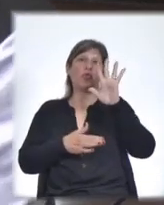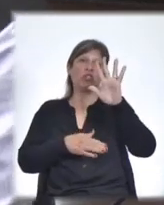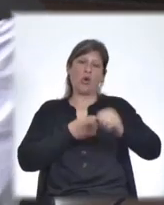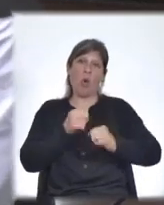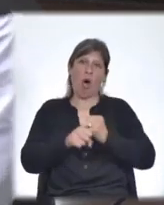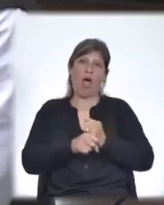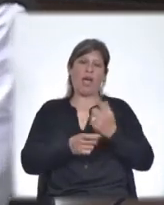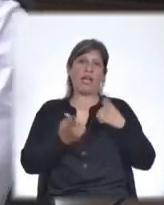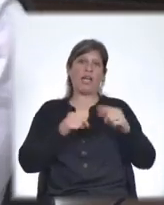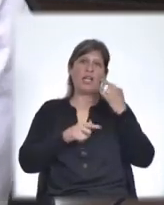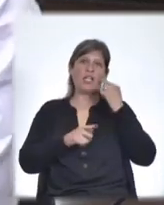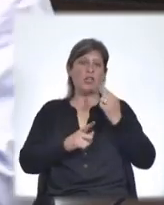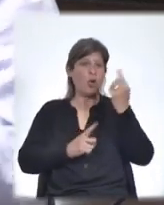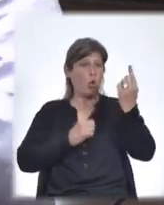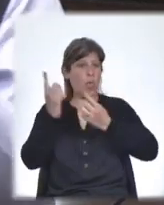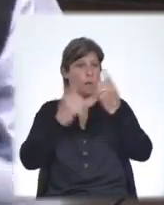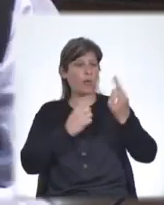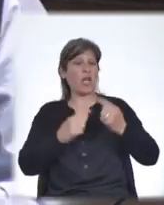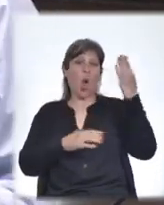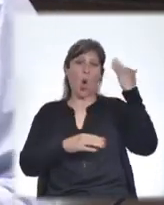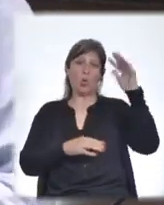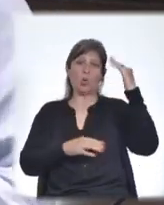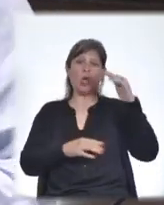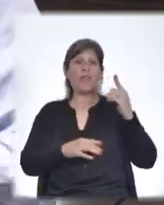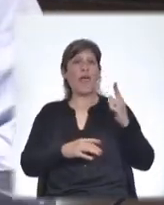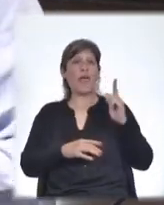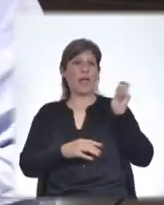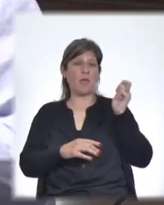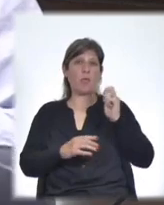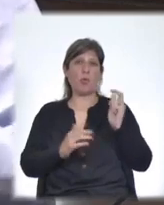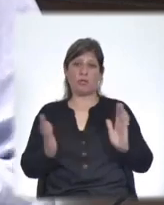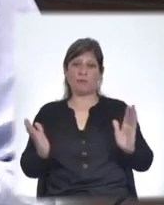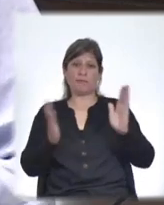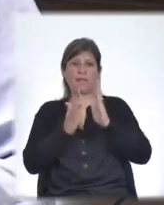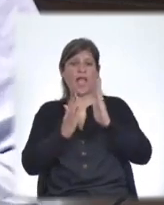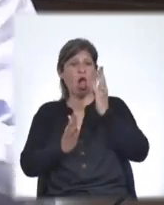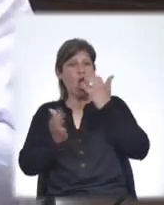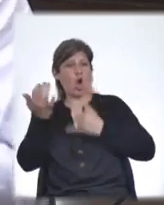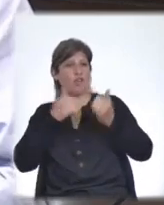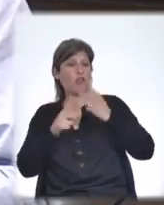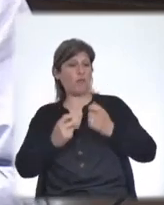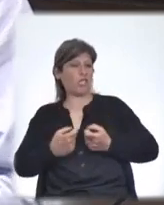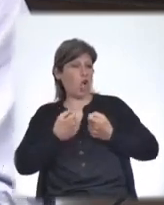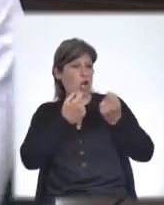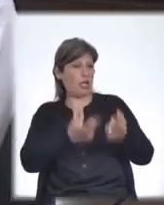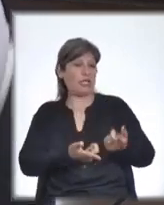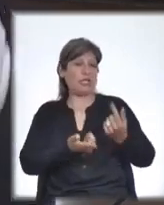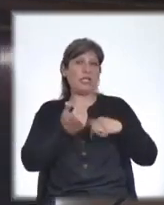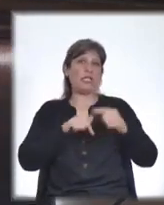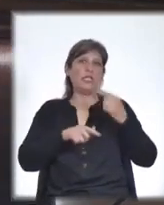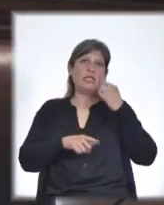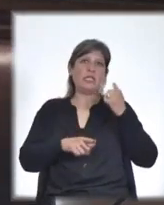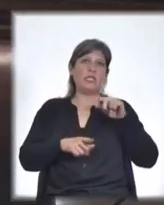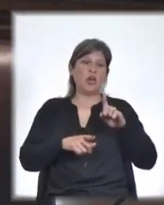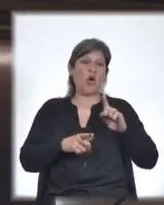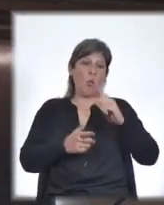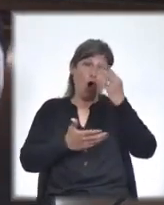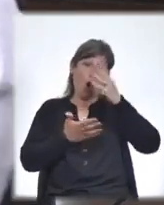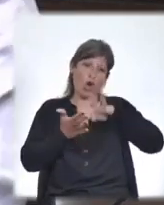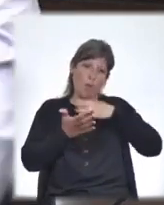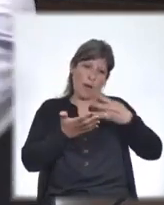la comparecencia de las autoridades públicas y del contraste con la información que fue brindada tanto en la exposición de motivos como en los